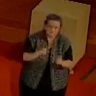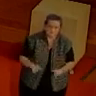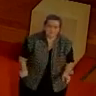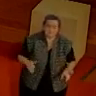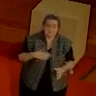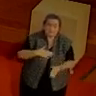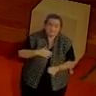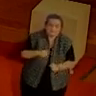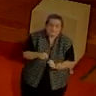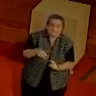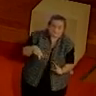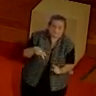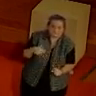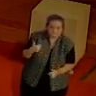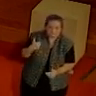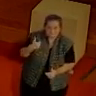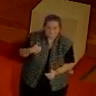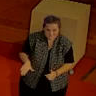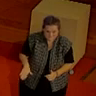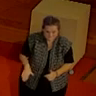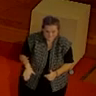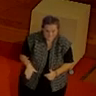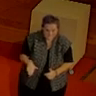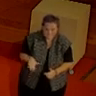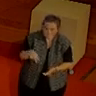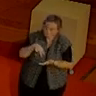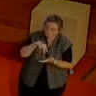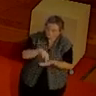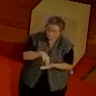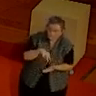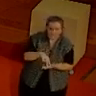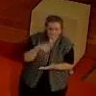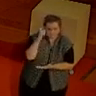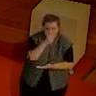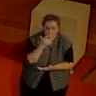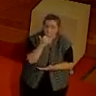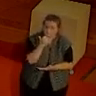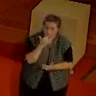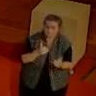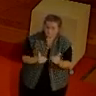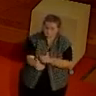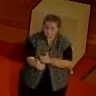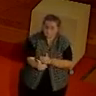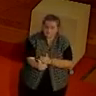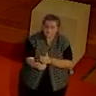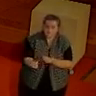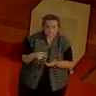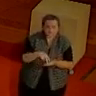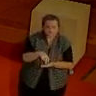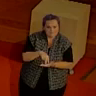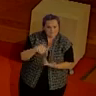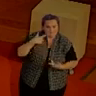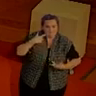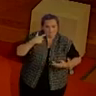menos ya estamos instalados y vamos a estar ahí durante mucho tiempo ya estamos instalados en un escenario en el